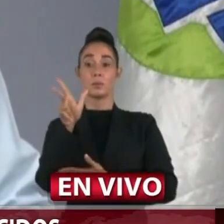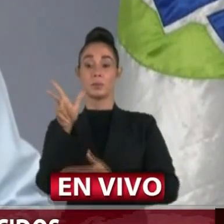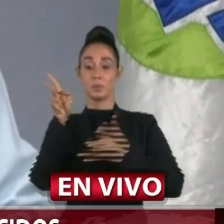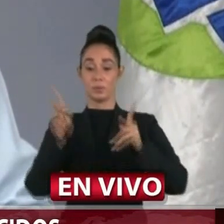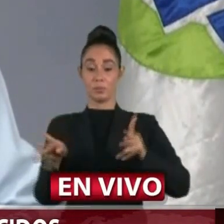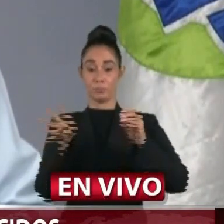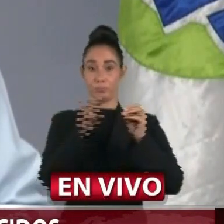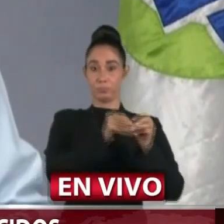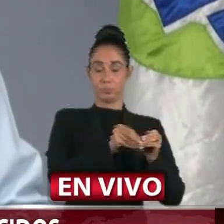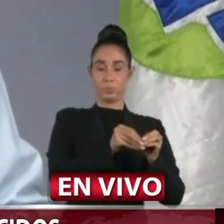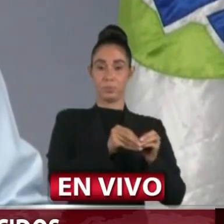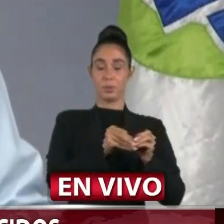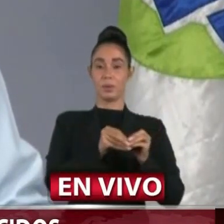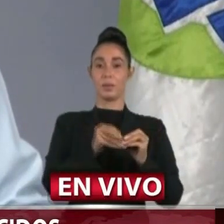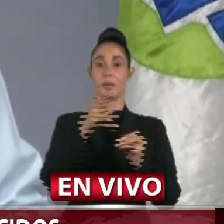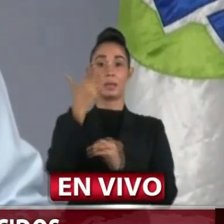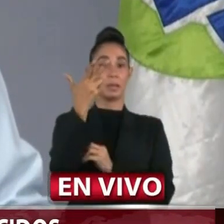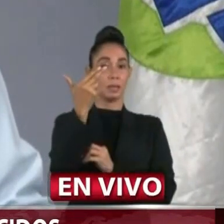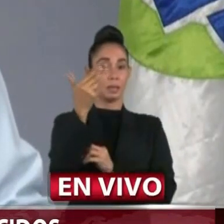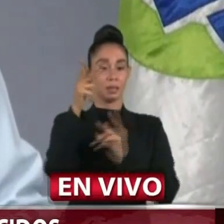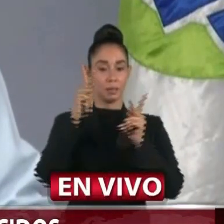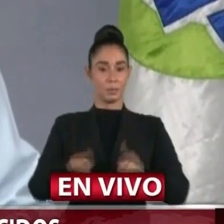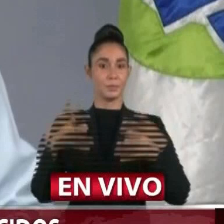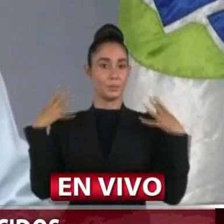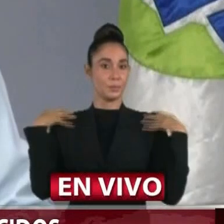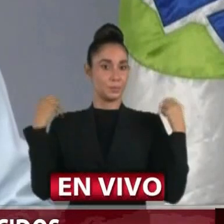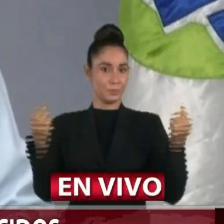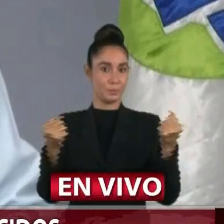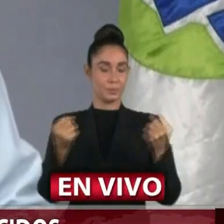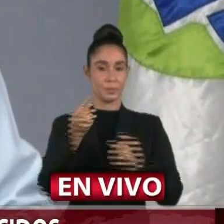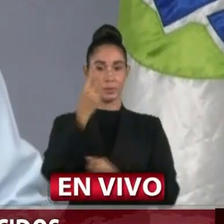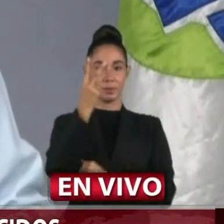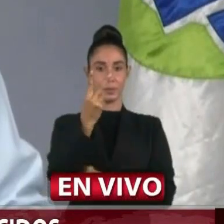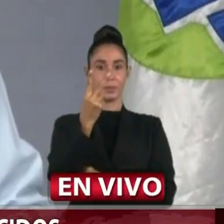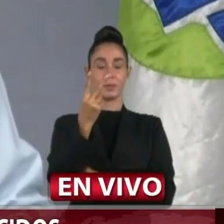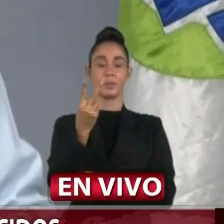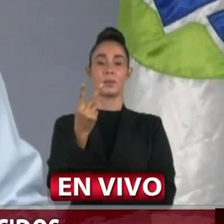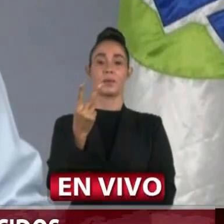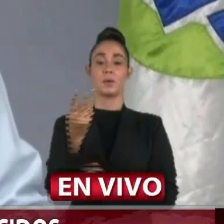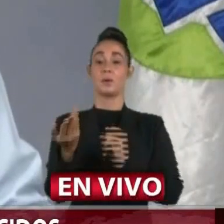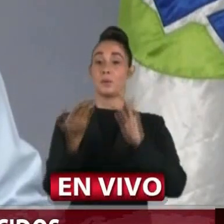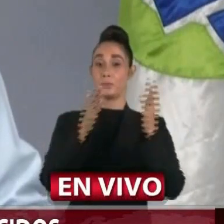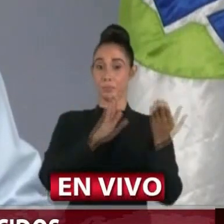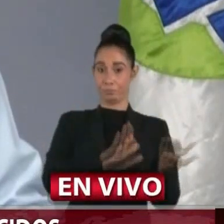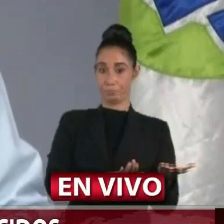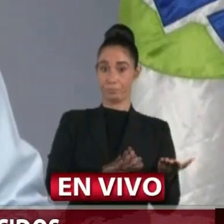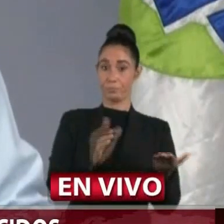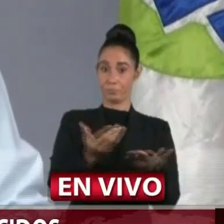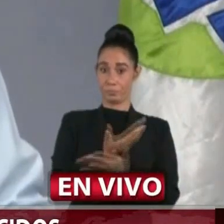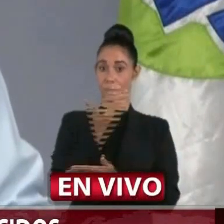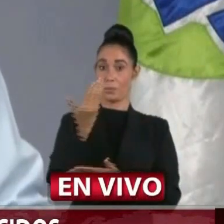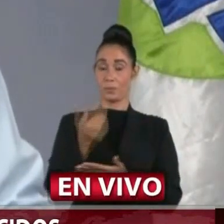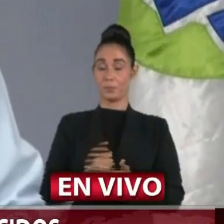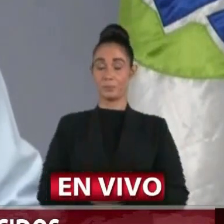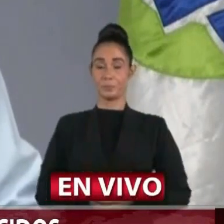193 acumulados, 13 recuperados, 2 casos de fallecimientos